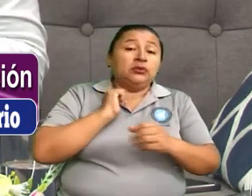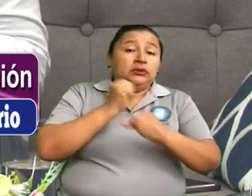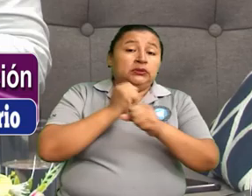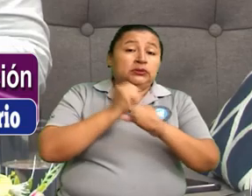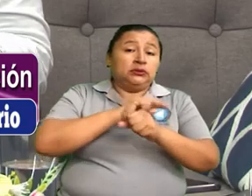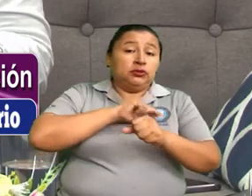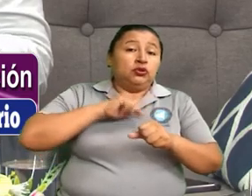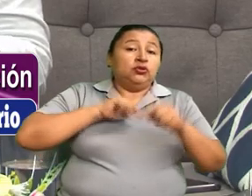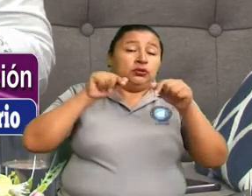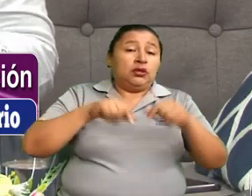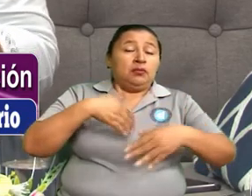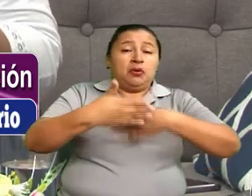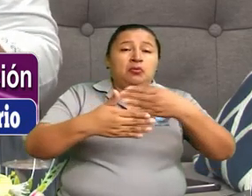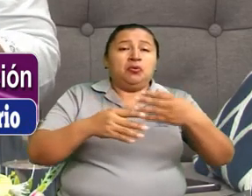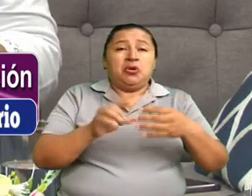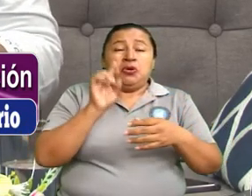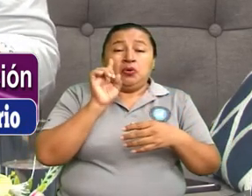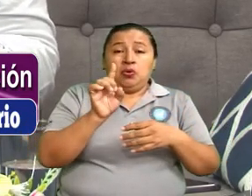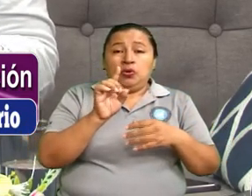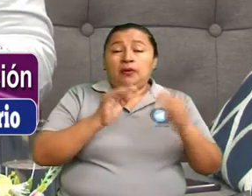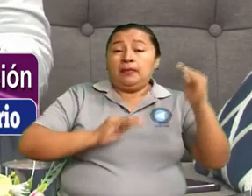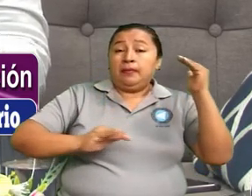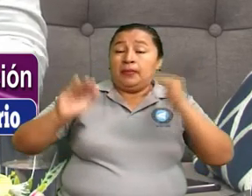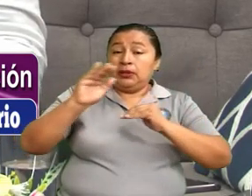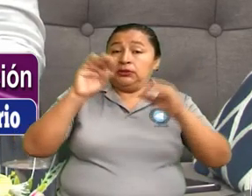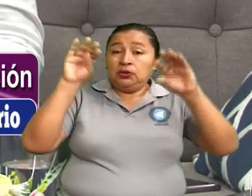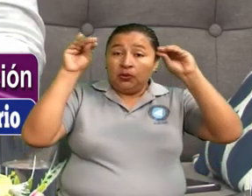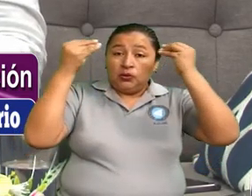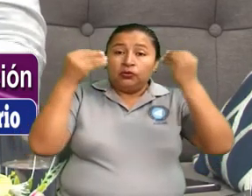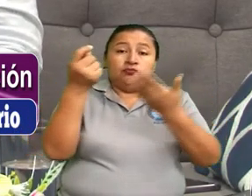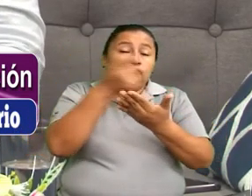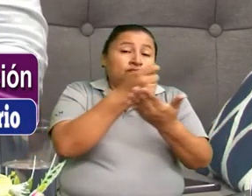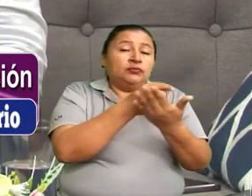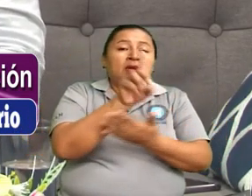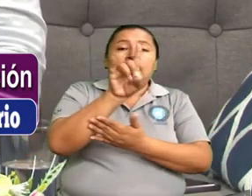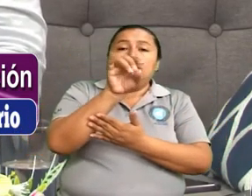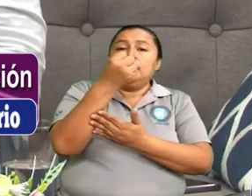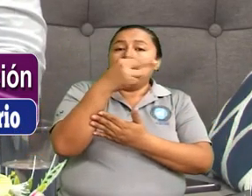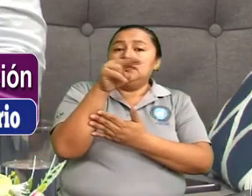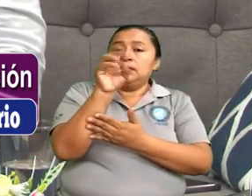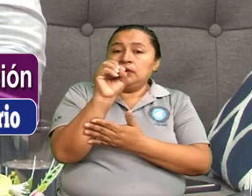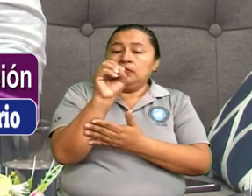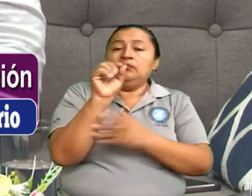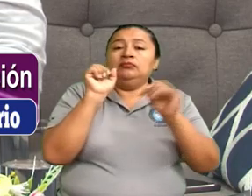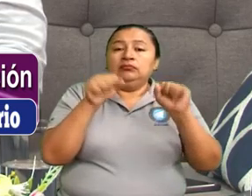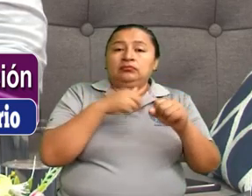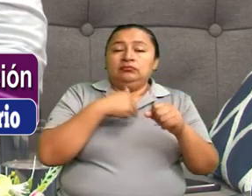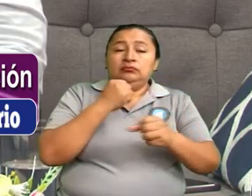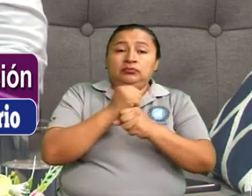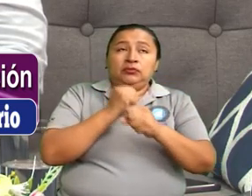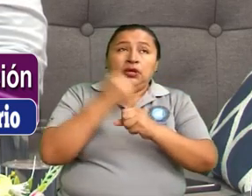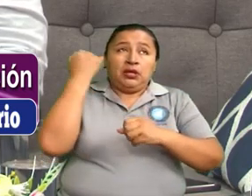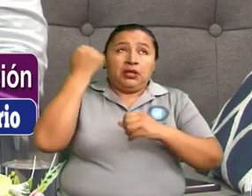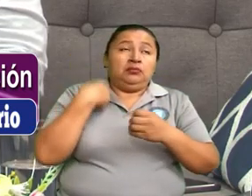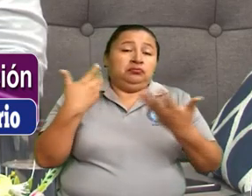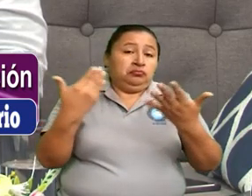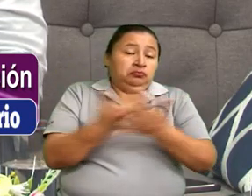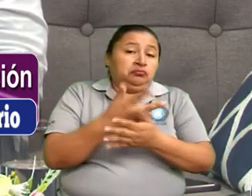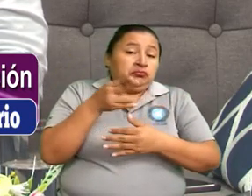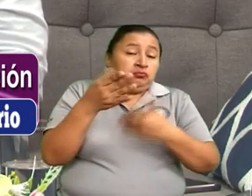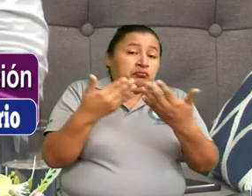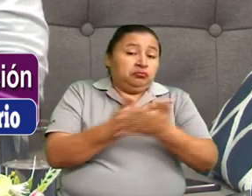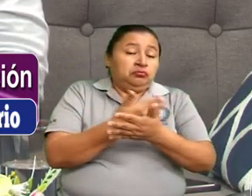clausuramos uno más de los cursos de diseño y estaremos inaugurando las mejoras